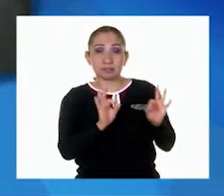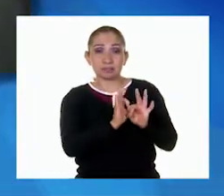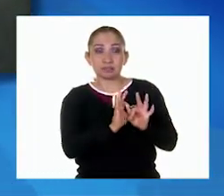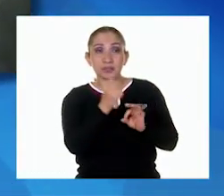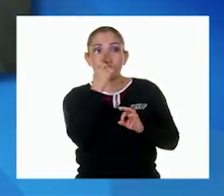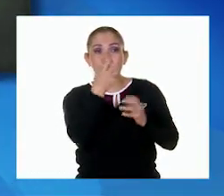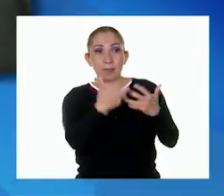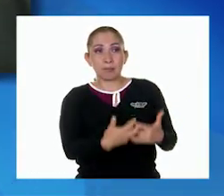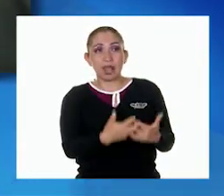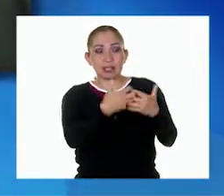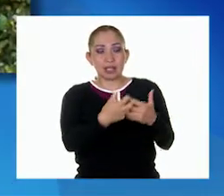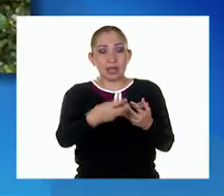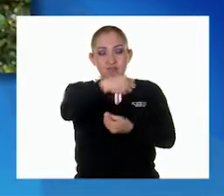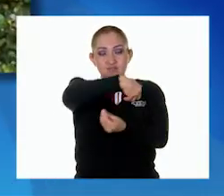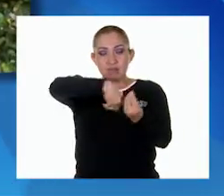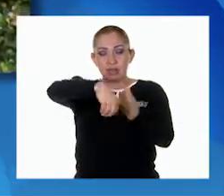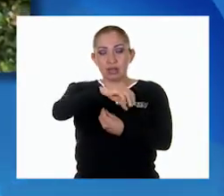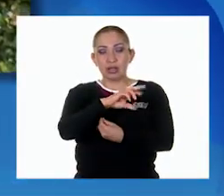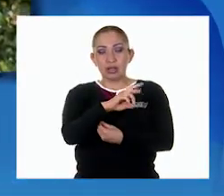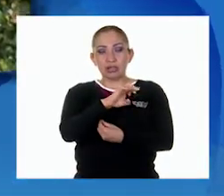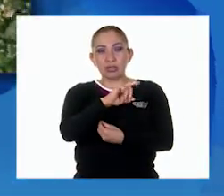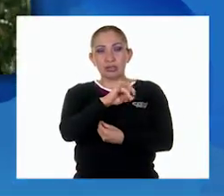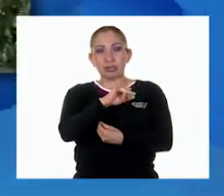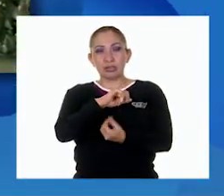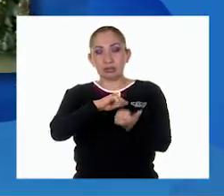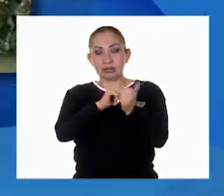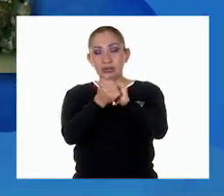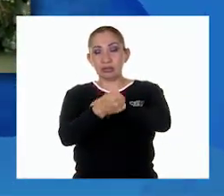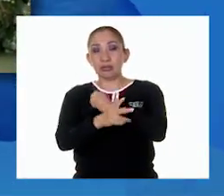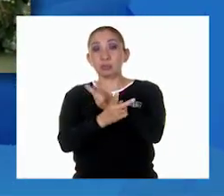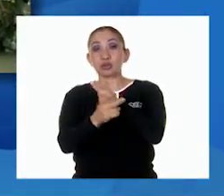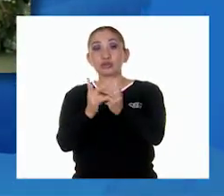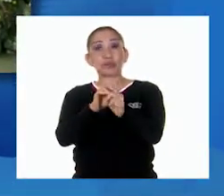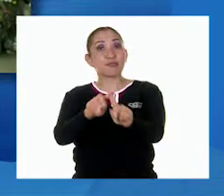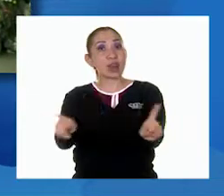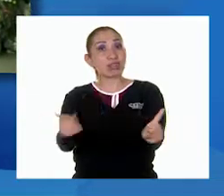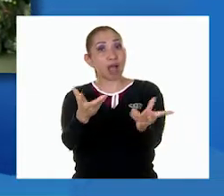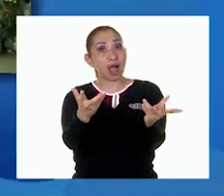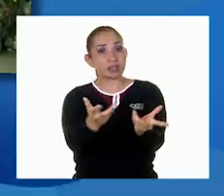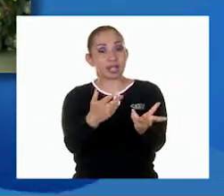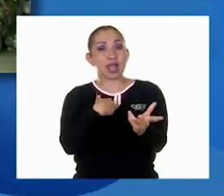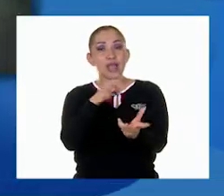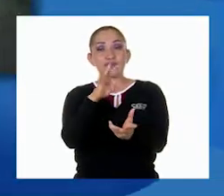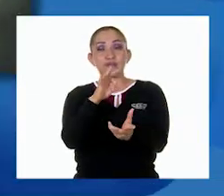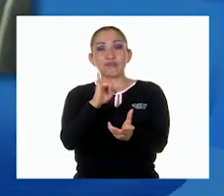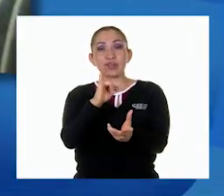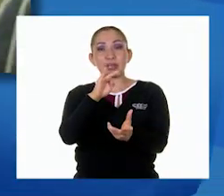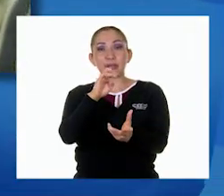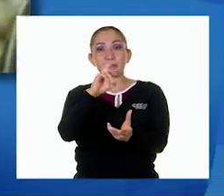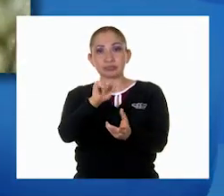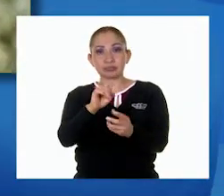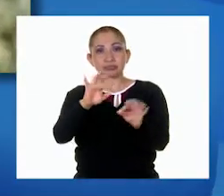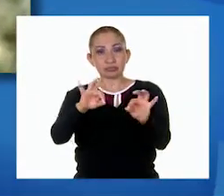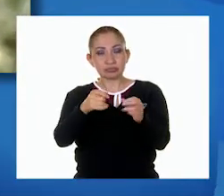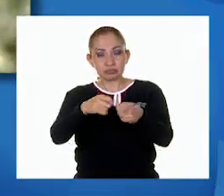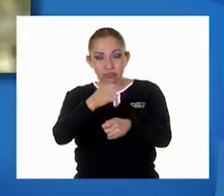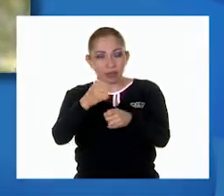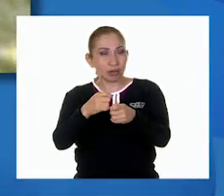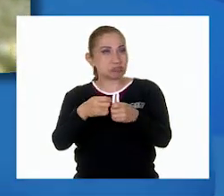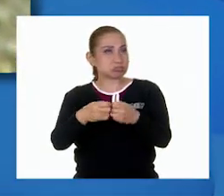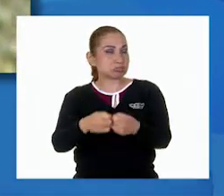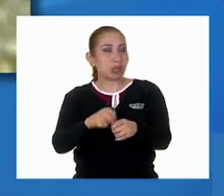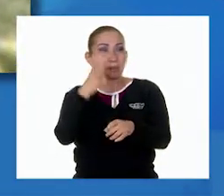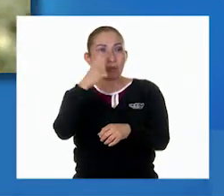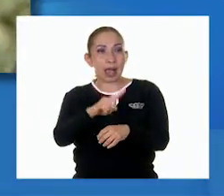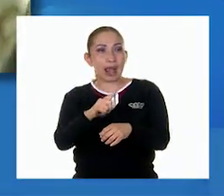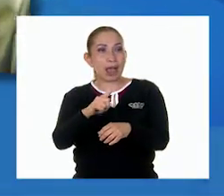es una empresa recicladora y genera productos industriales de otro tipo. Generan fibras no tejidas. Por ejemplo, puede ser